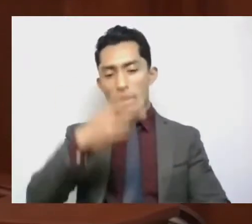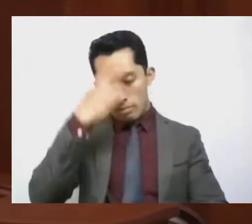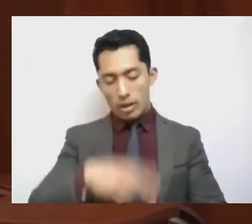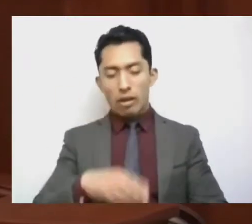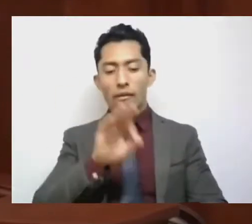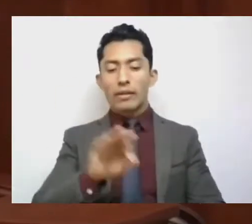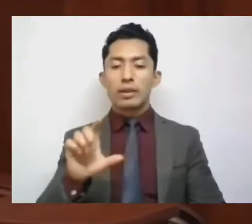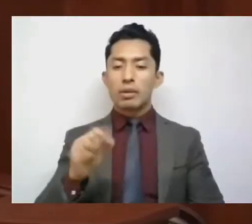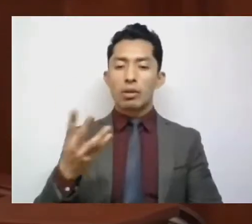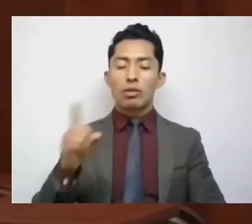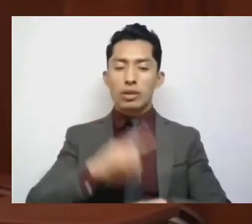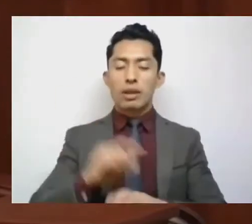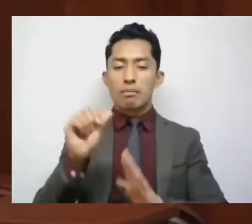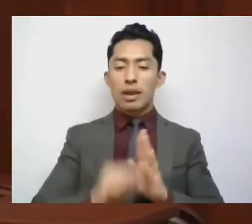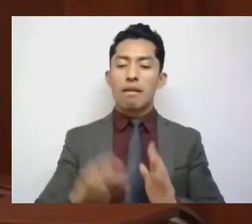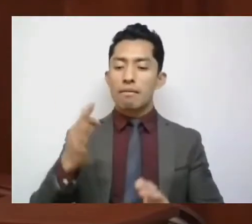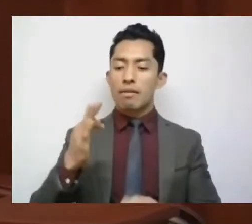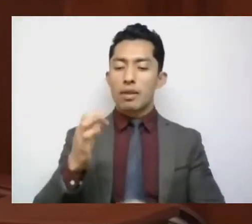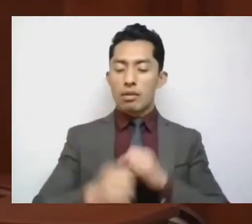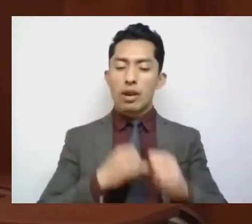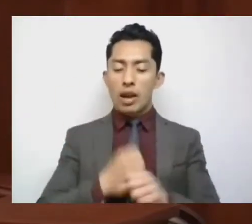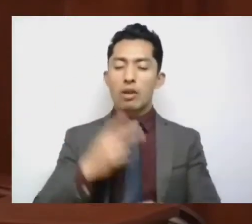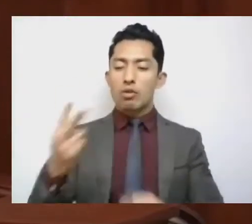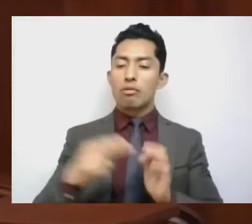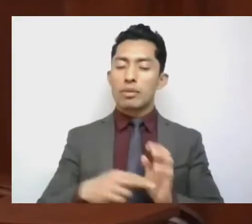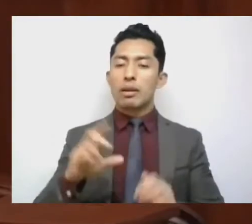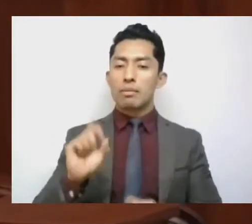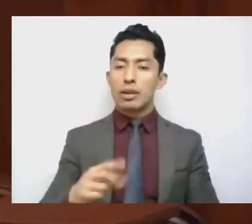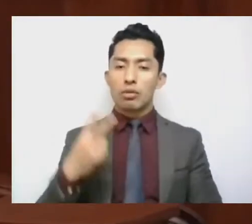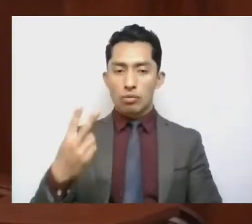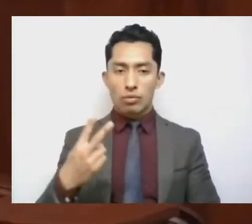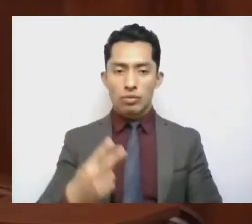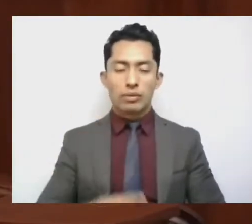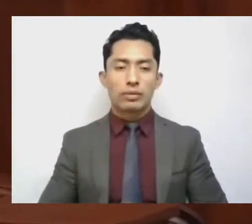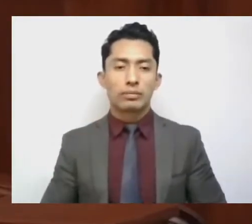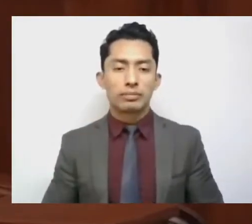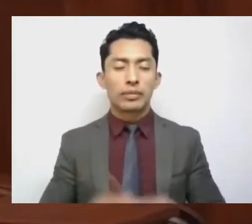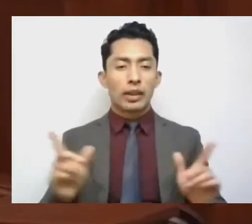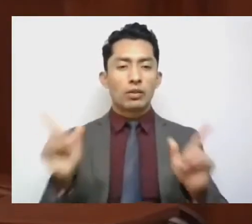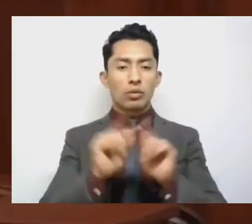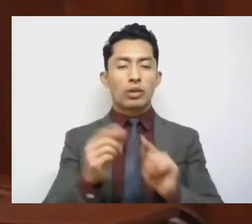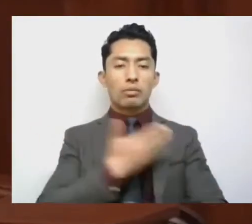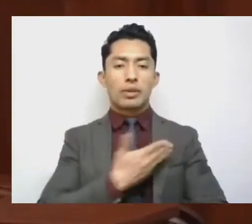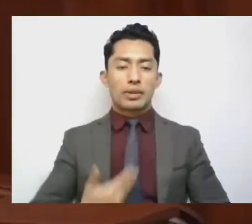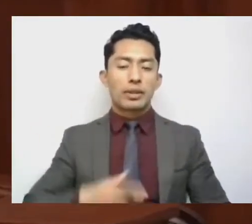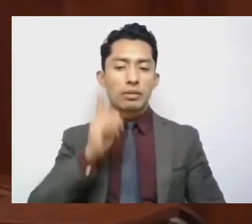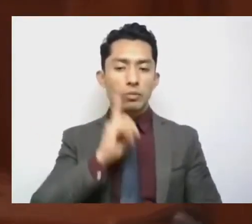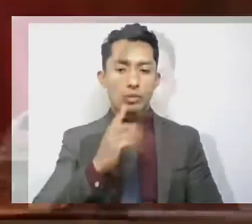24 días del mes de febrero del año 2022. Es cuanto, presidente.